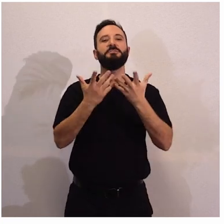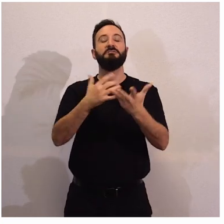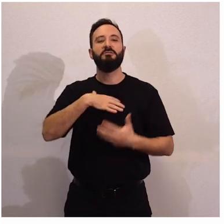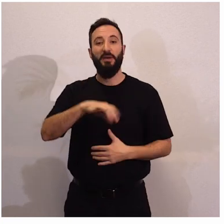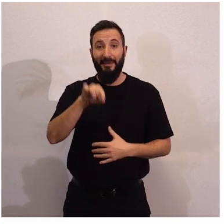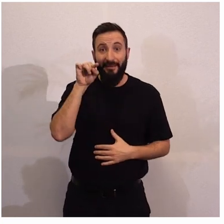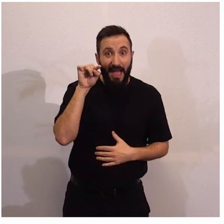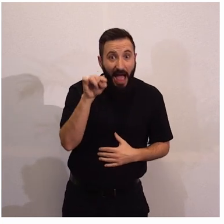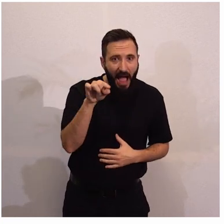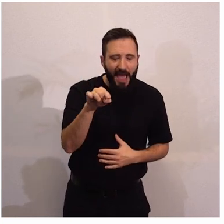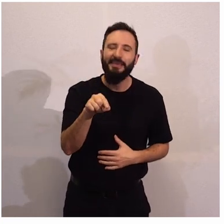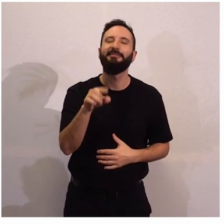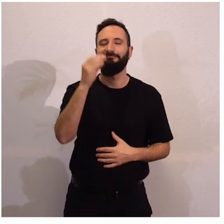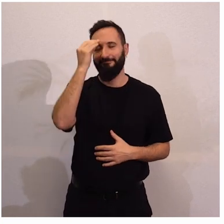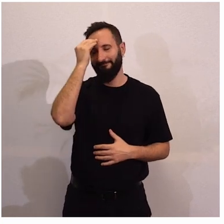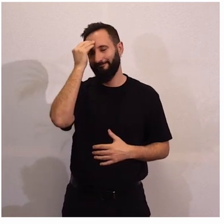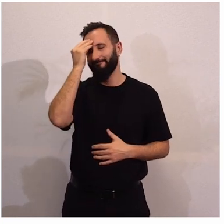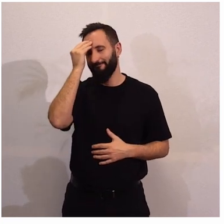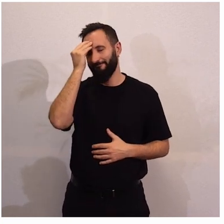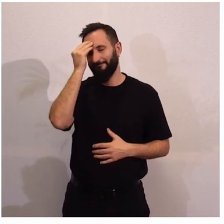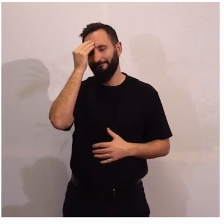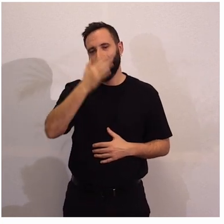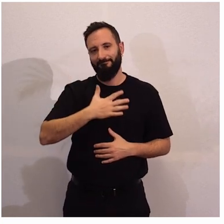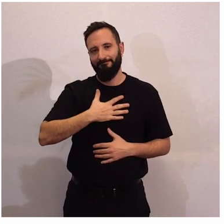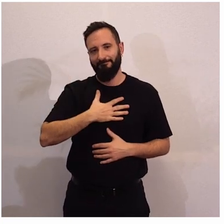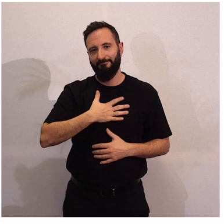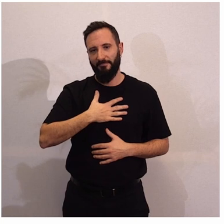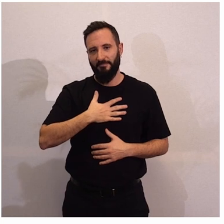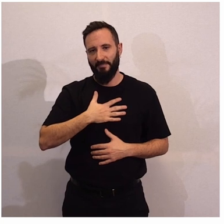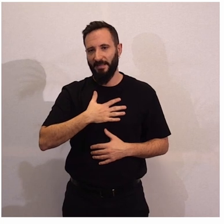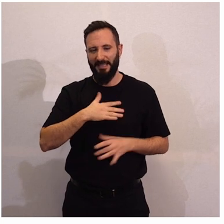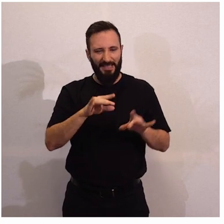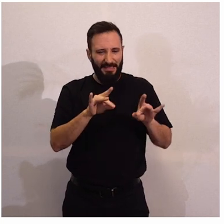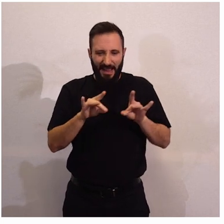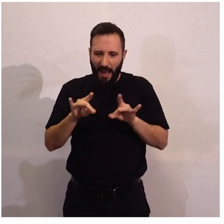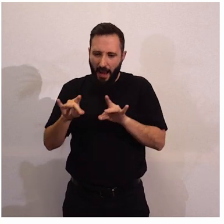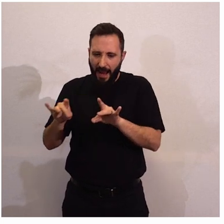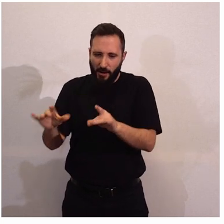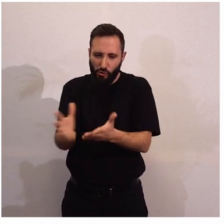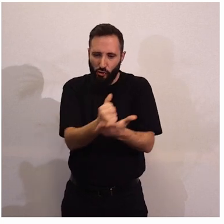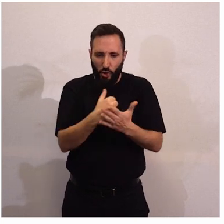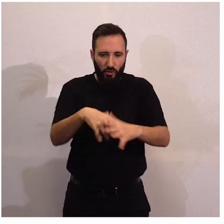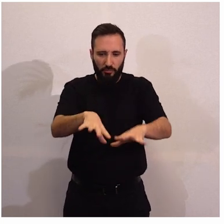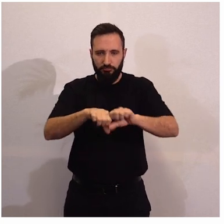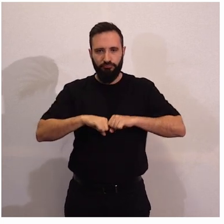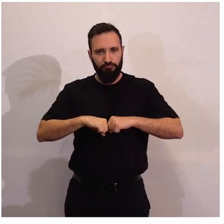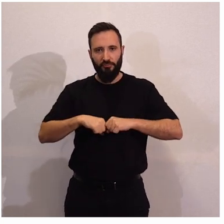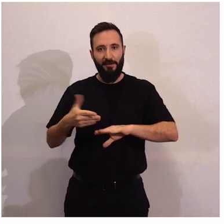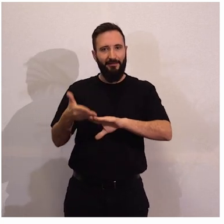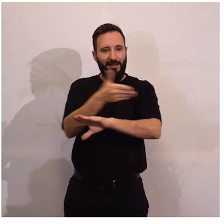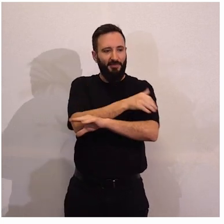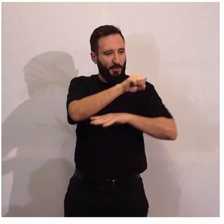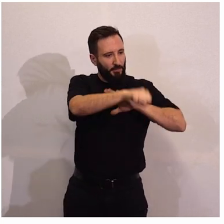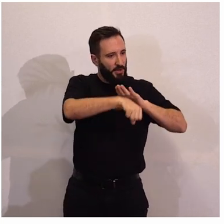ahí estamos ocupando todos los terrenos que estaban un poco más